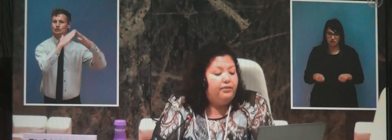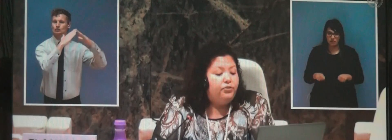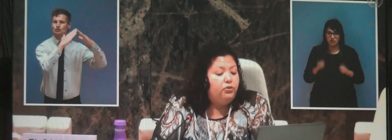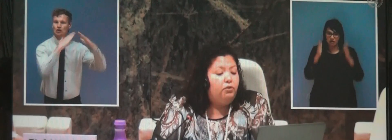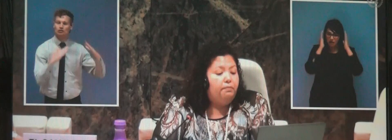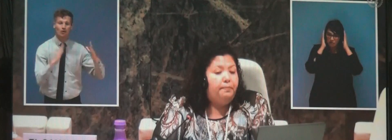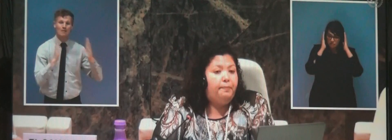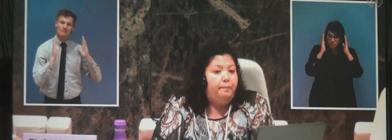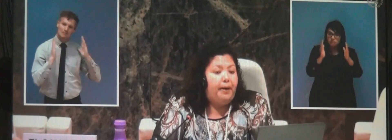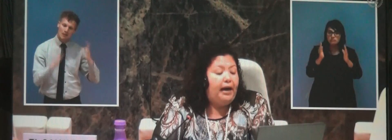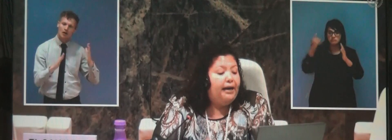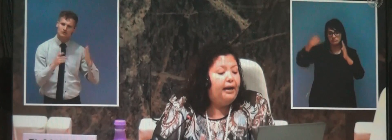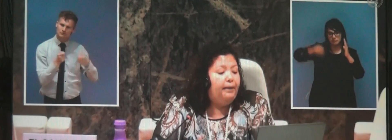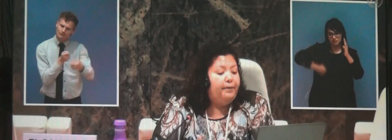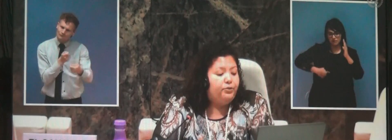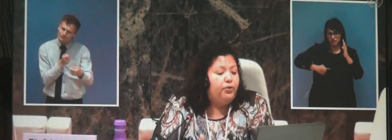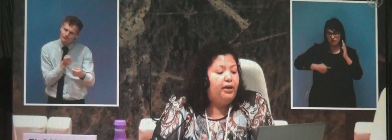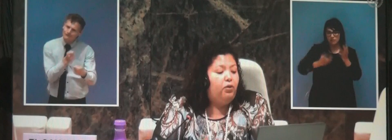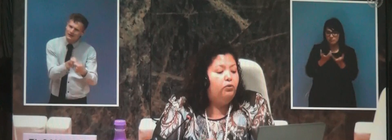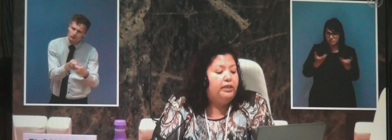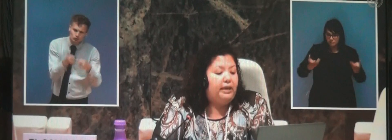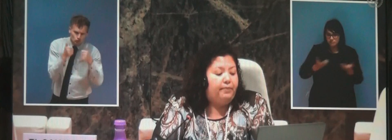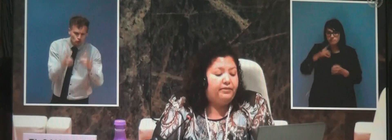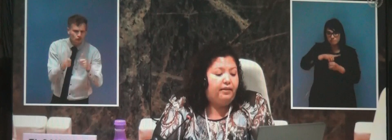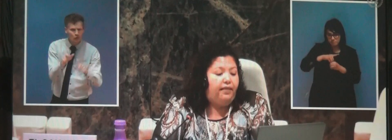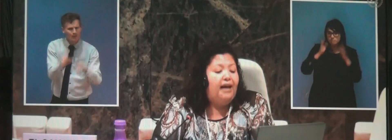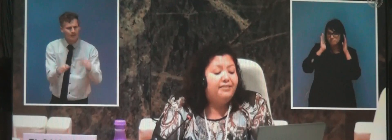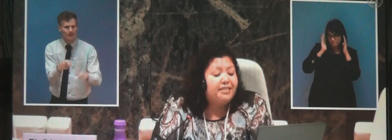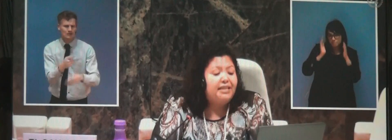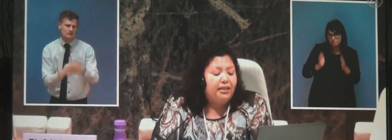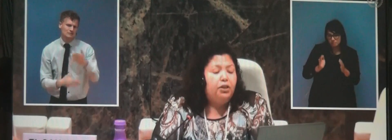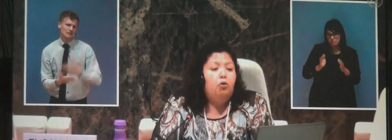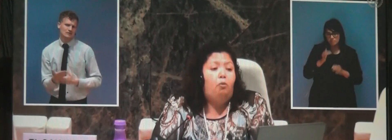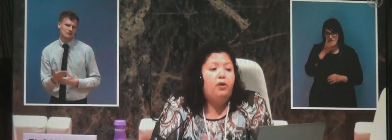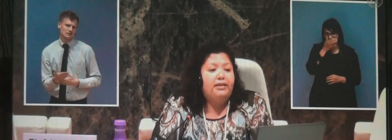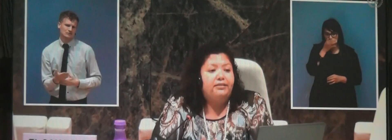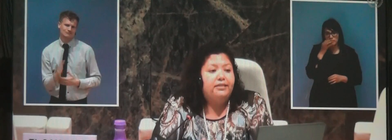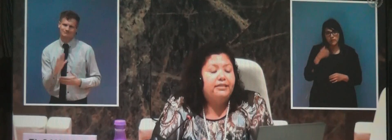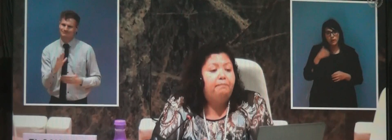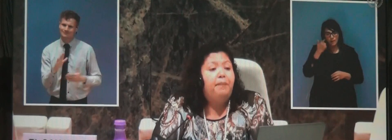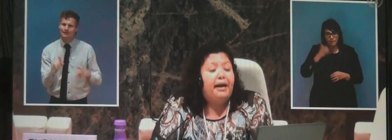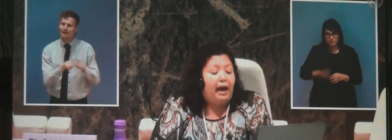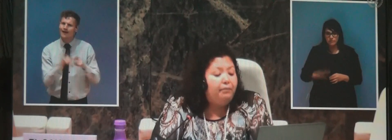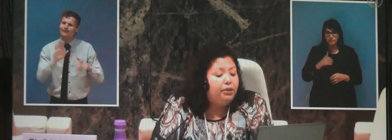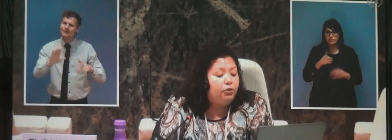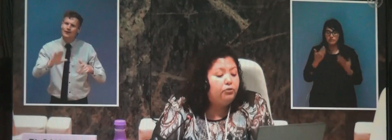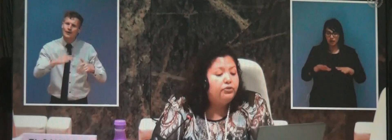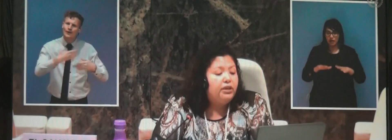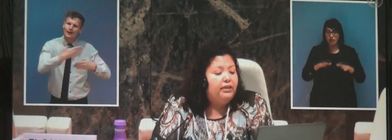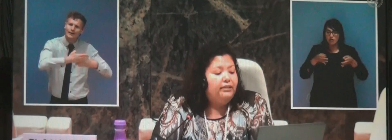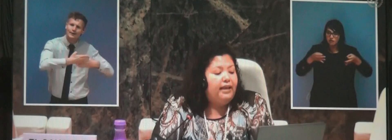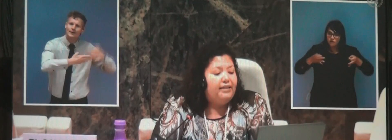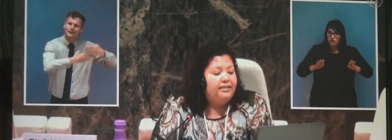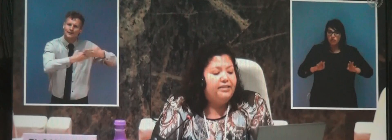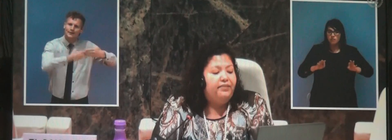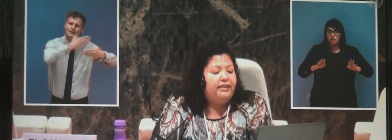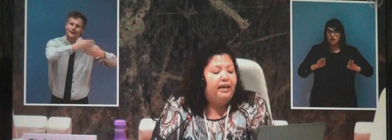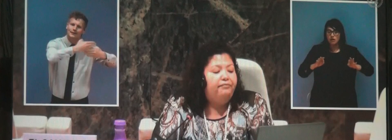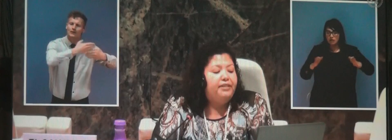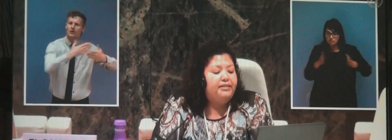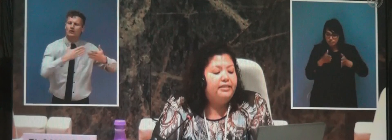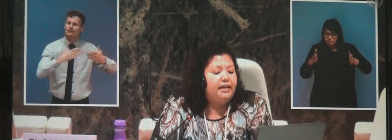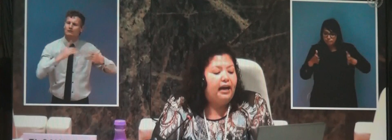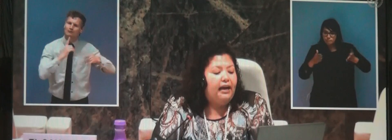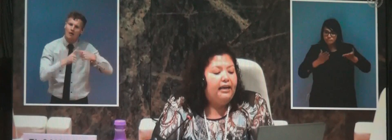debida atención para personas con discapacidad, así como que existan parámetros de